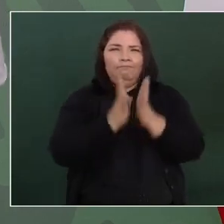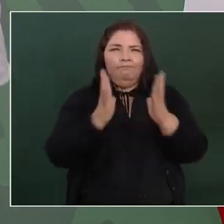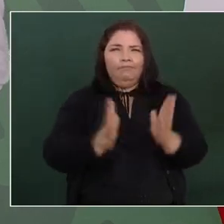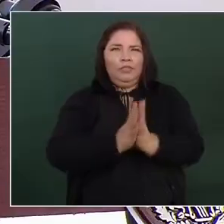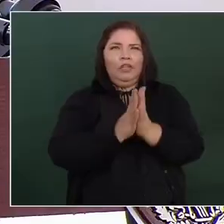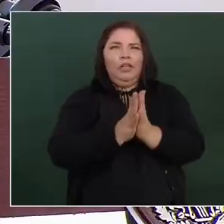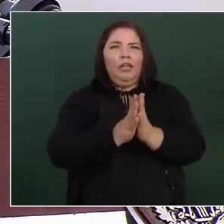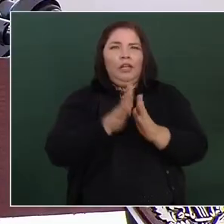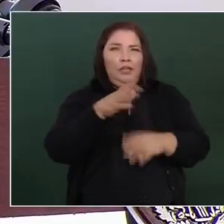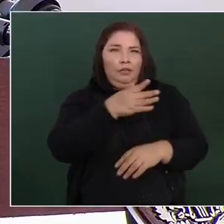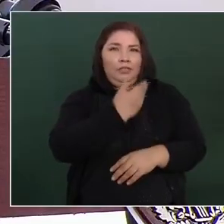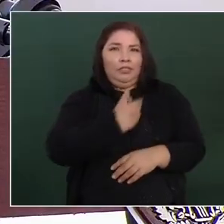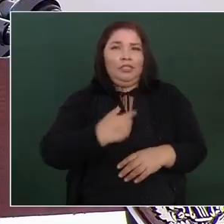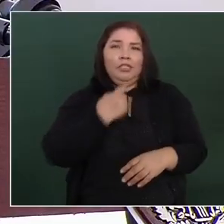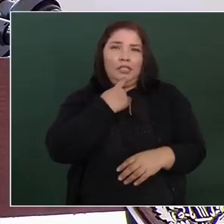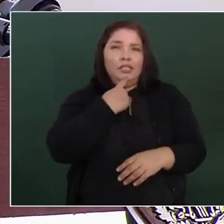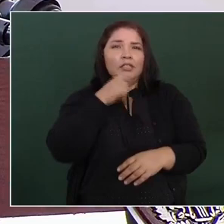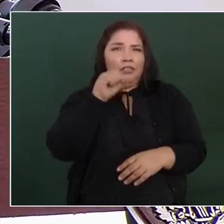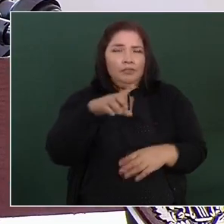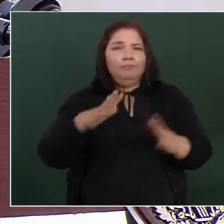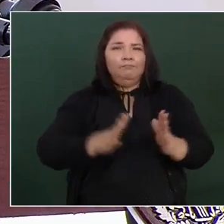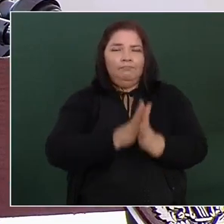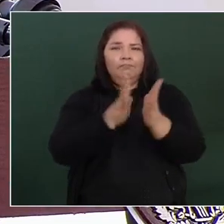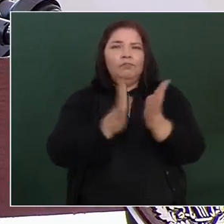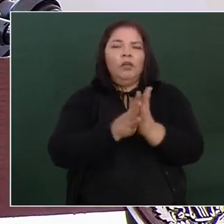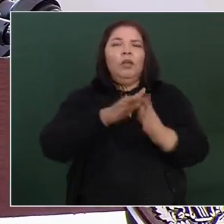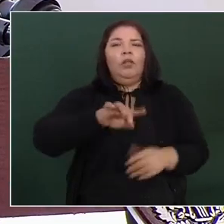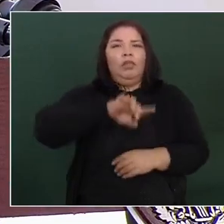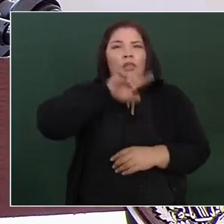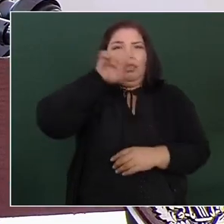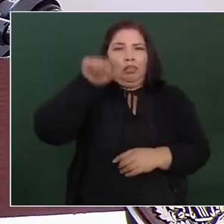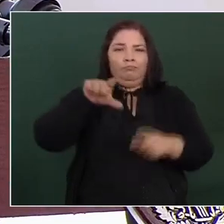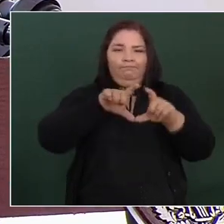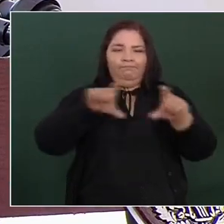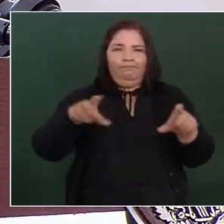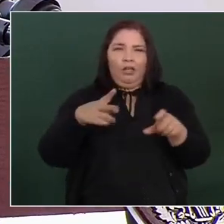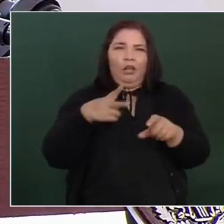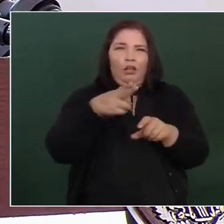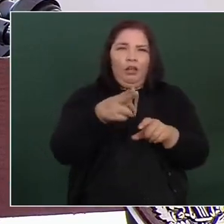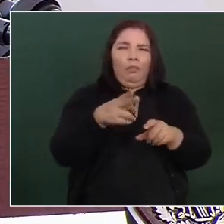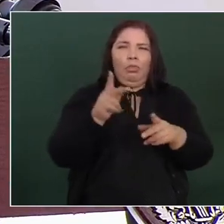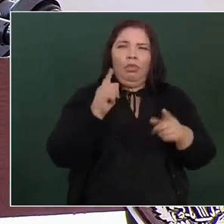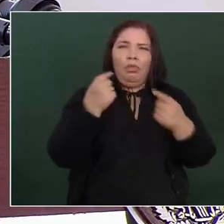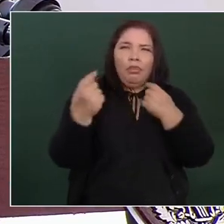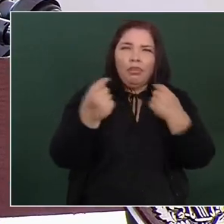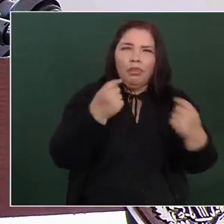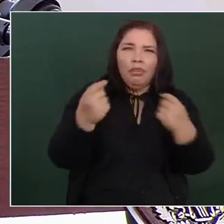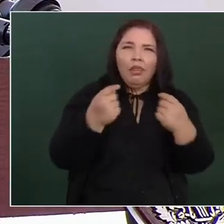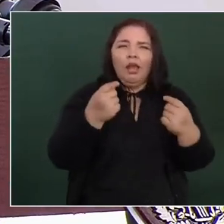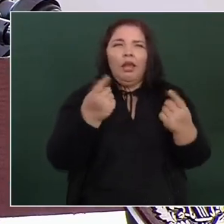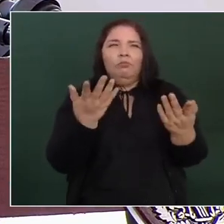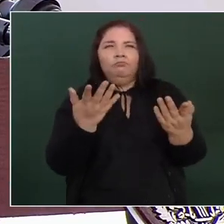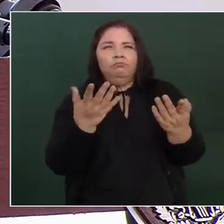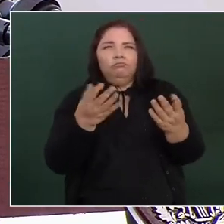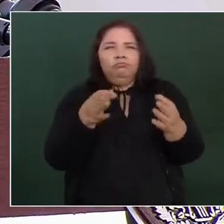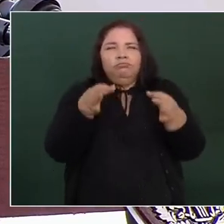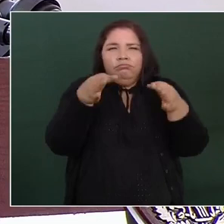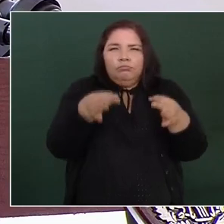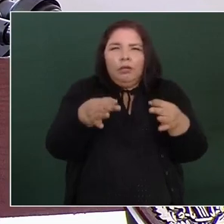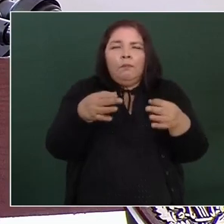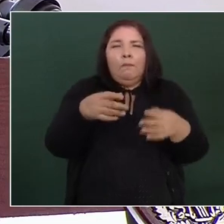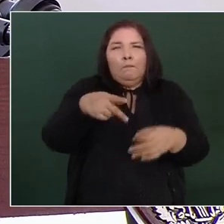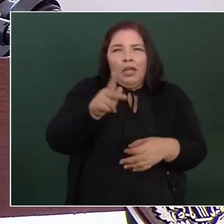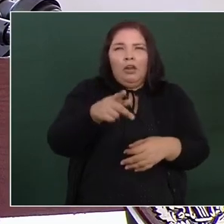el señor presidente. Y después esa sesión inaugural es una especie de diálogo informal, pero a la vez es ya la